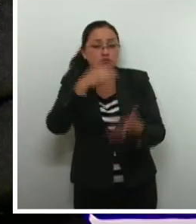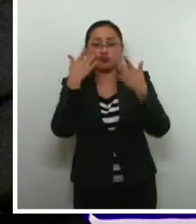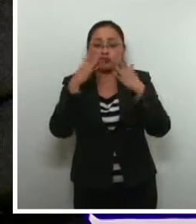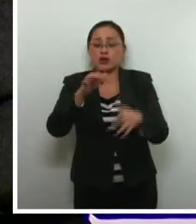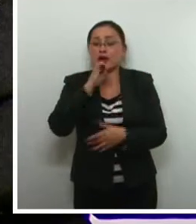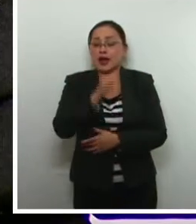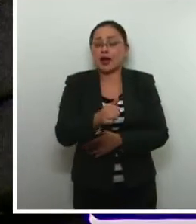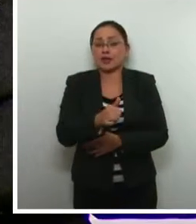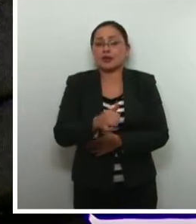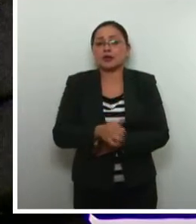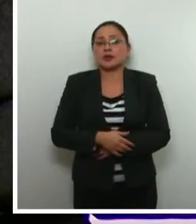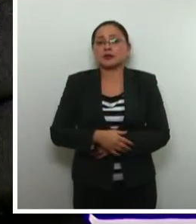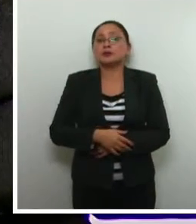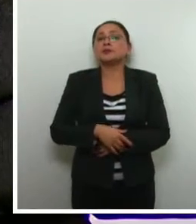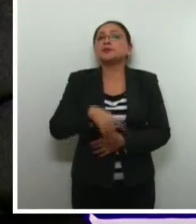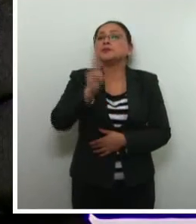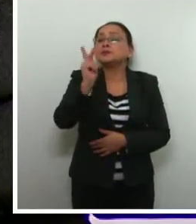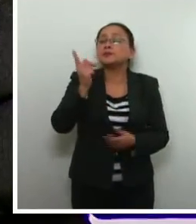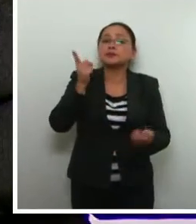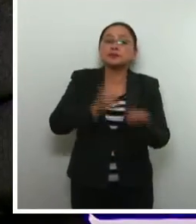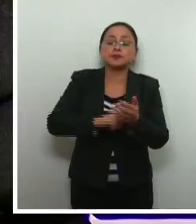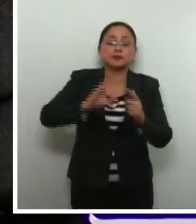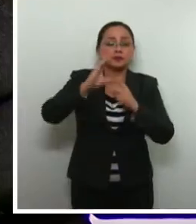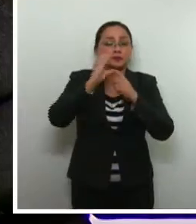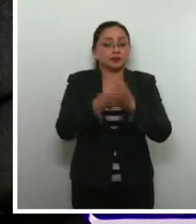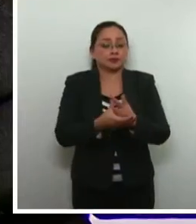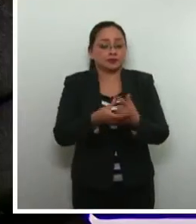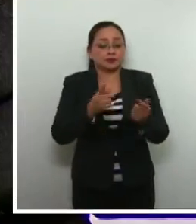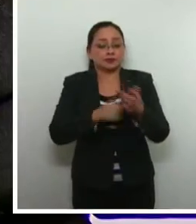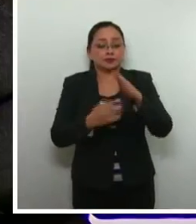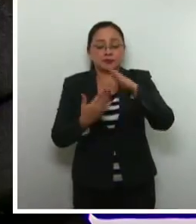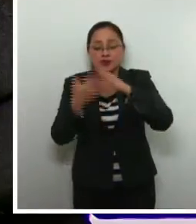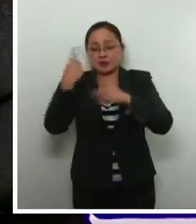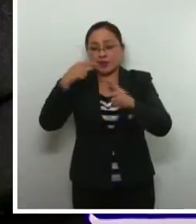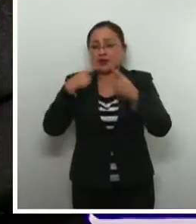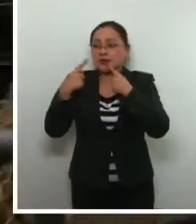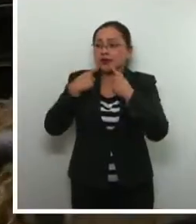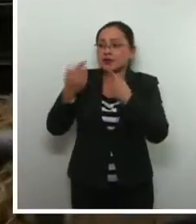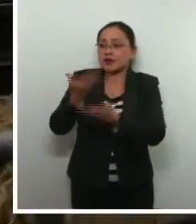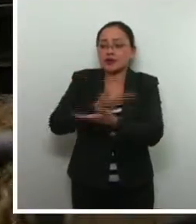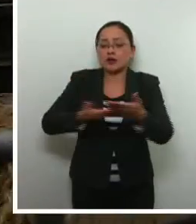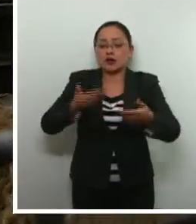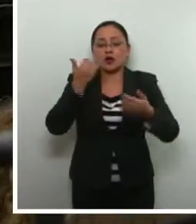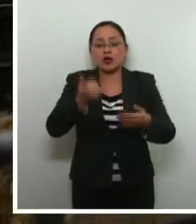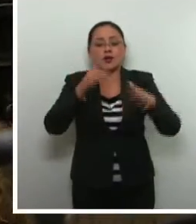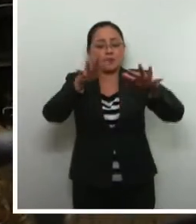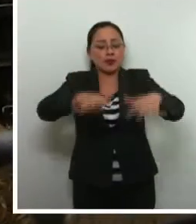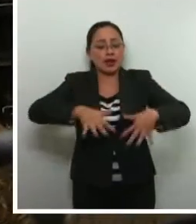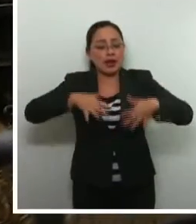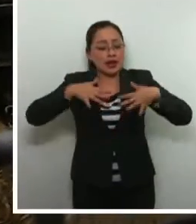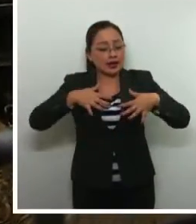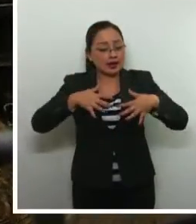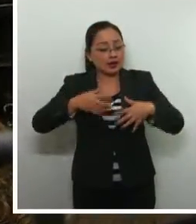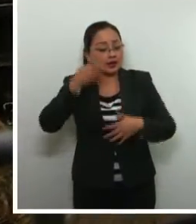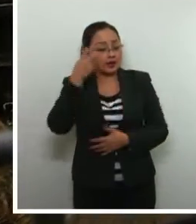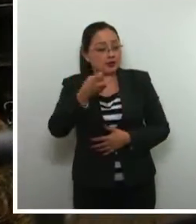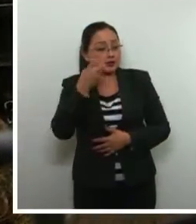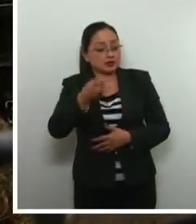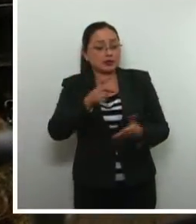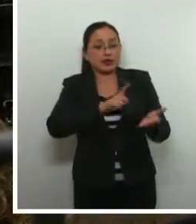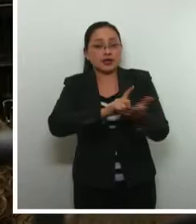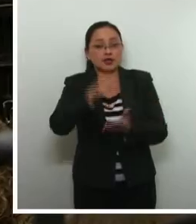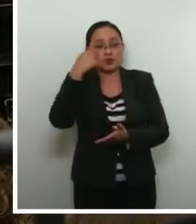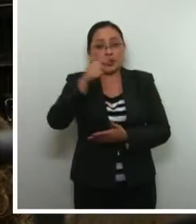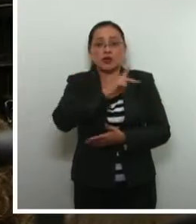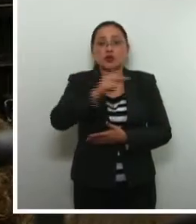A saber, en la comisión, en la mesa de consulta y en el pleno. Ese es un derecho